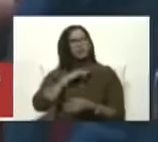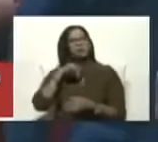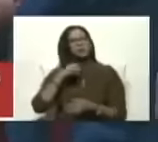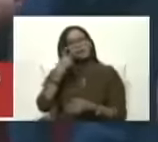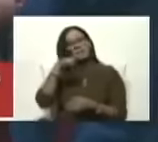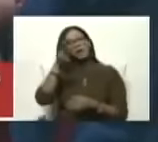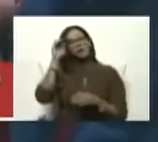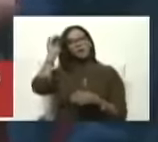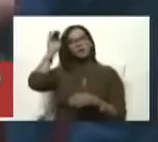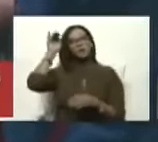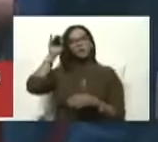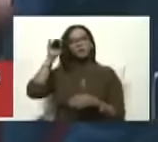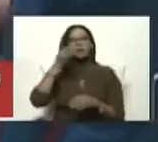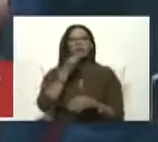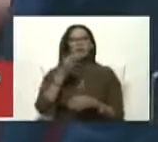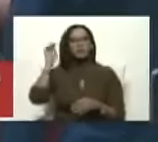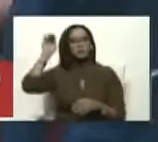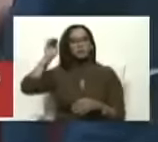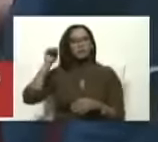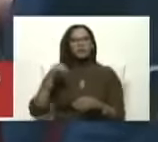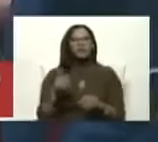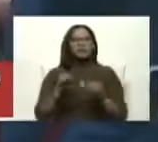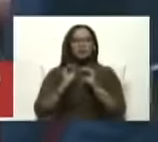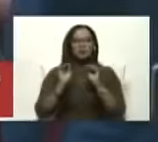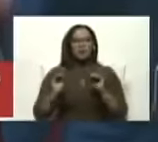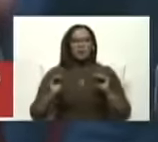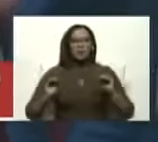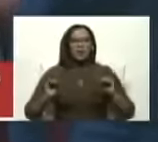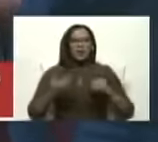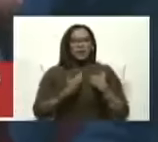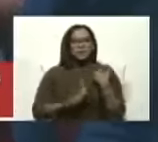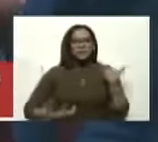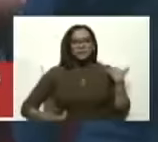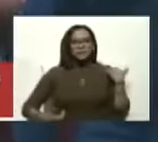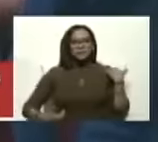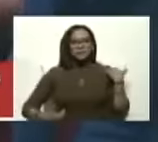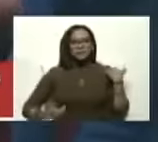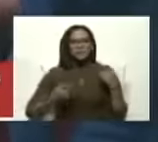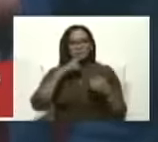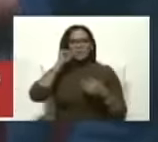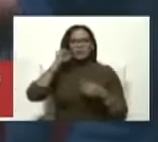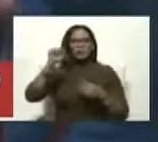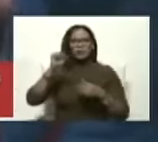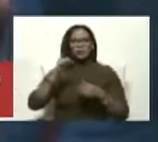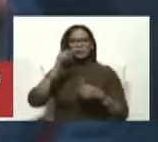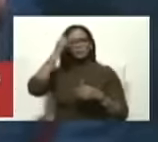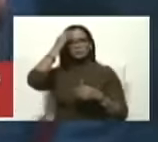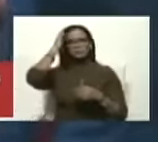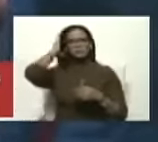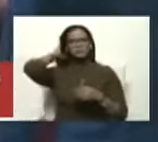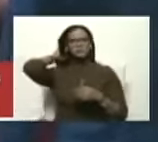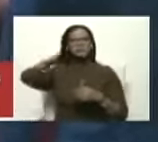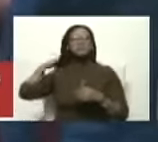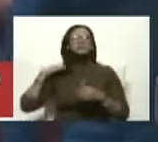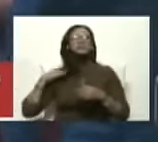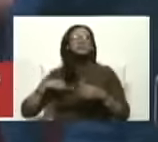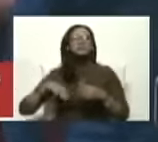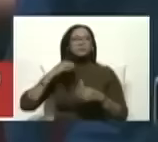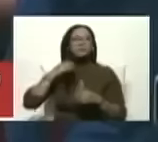al futuro, al gran futuro que nos está convocando el presidente Nicolás Maduro. Y aquí,